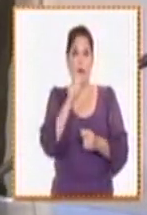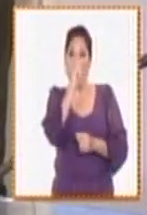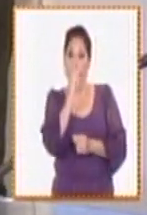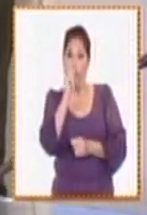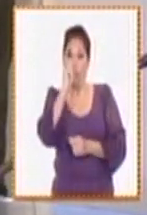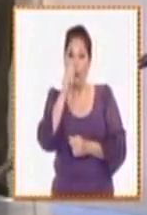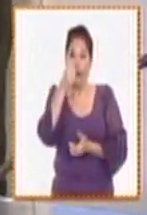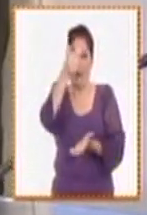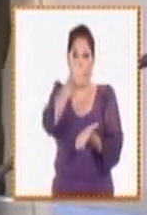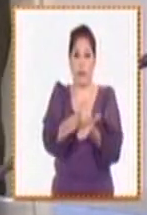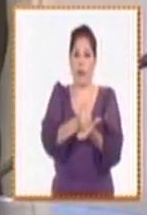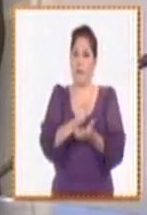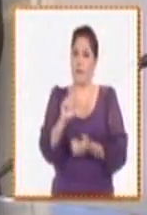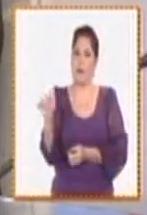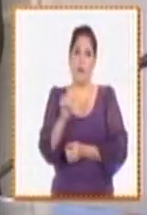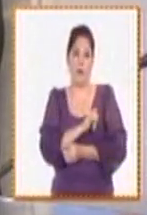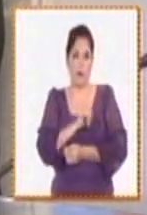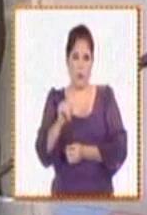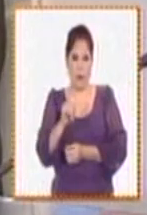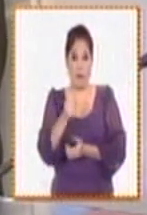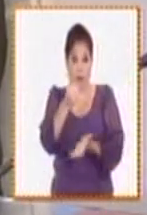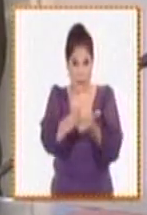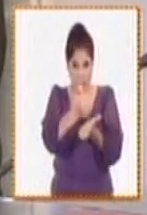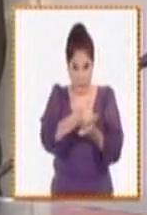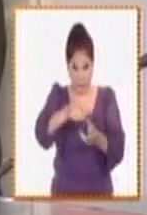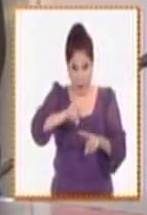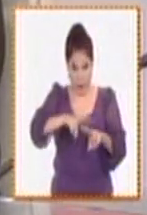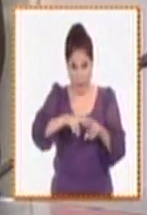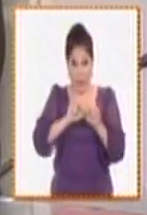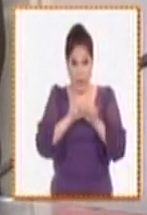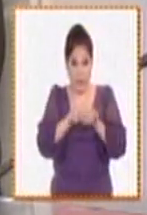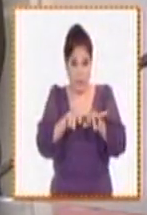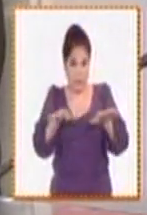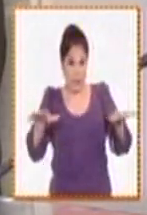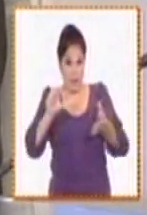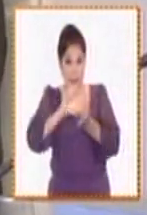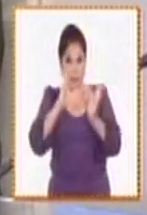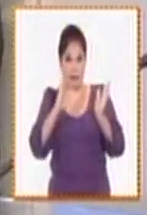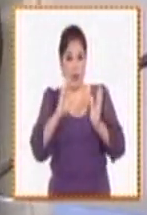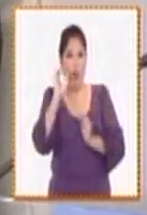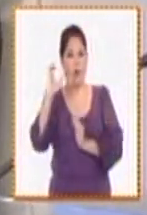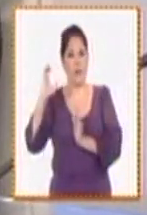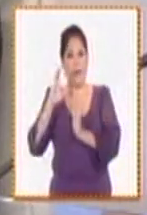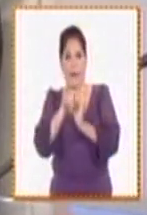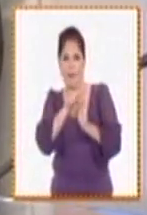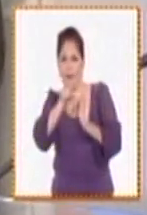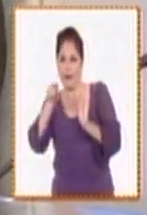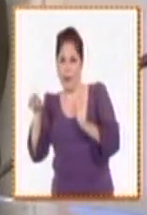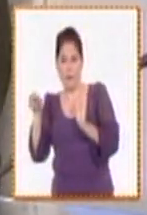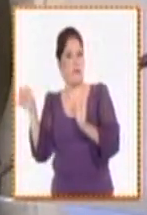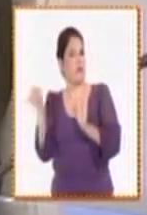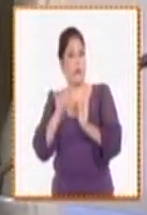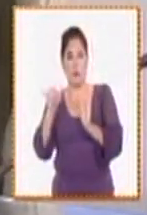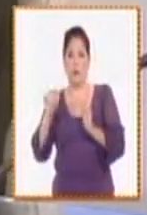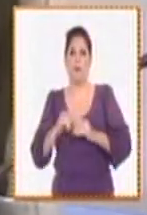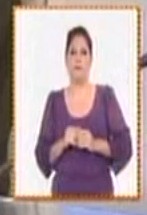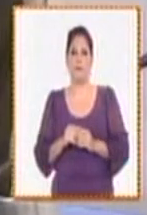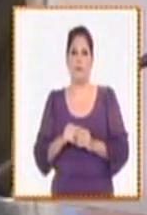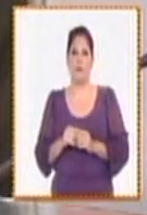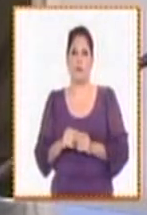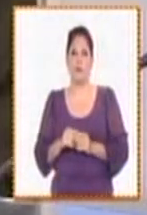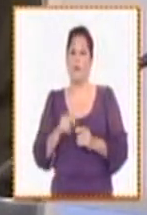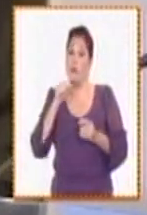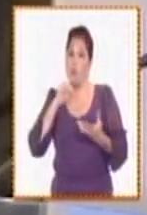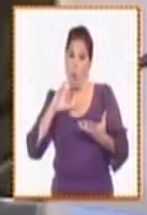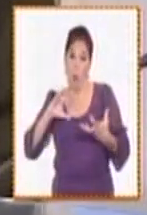hacia la capital. Y desde la capital hacia las provincias central y occidental con el cannabinoide sintético. Esto es un elemento de